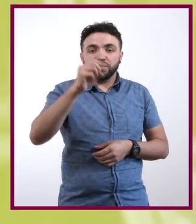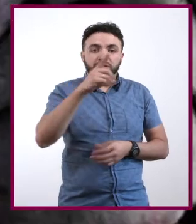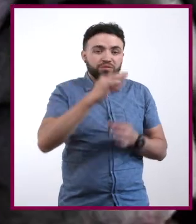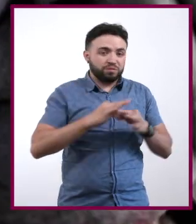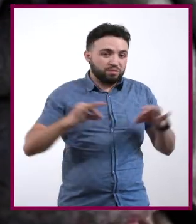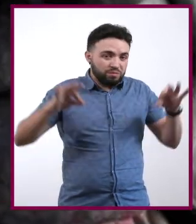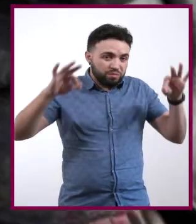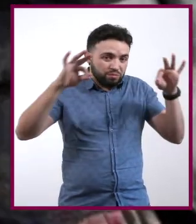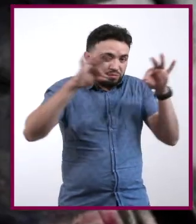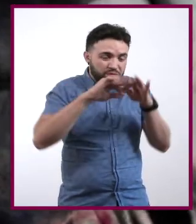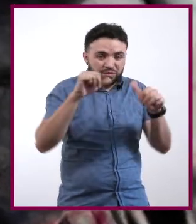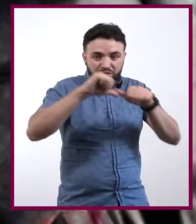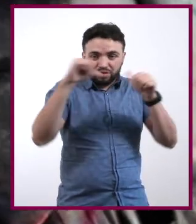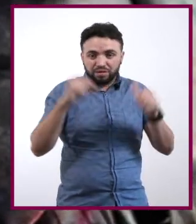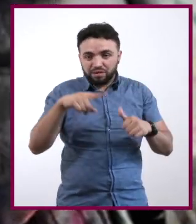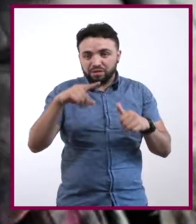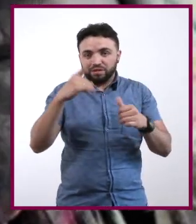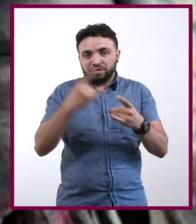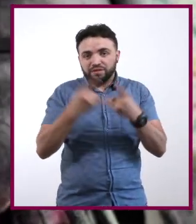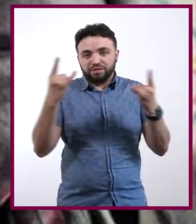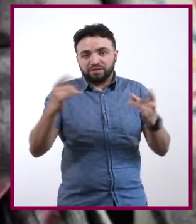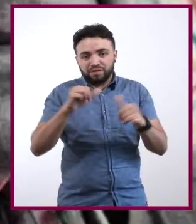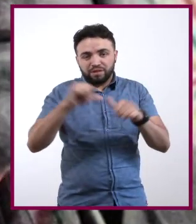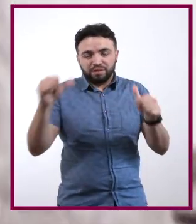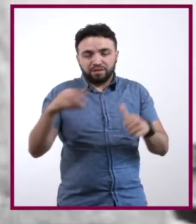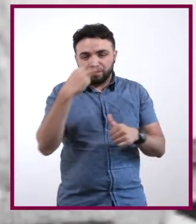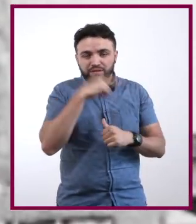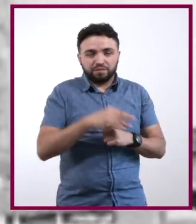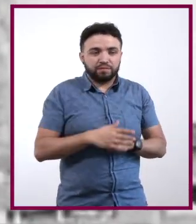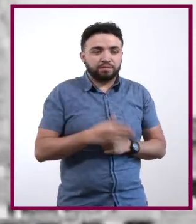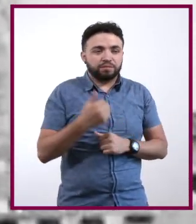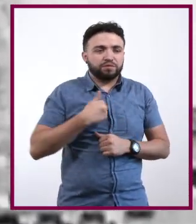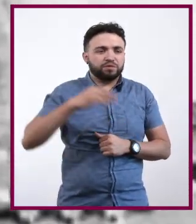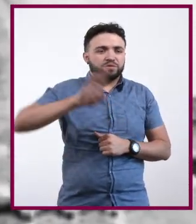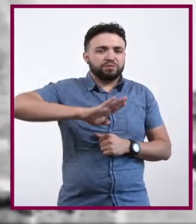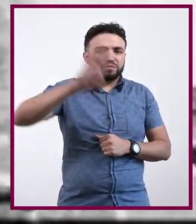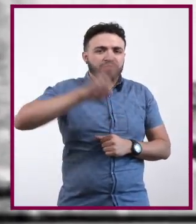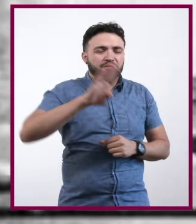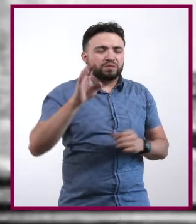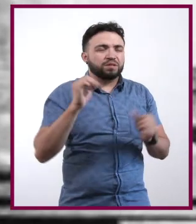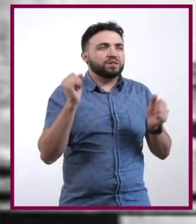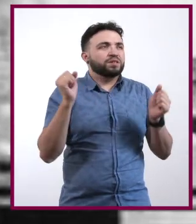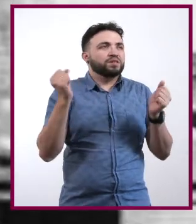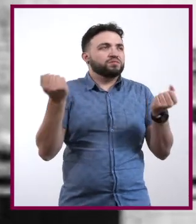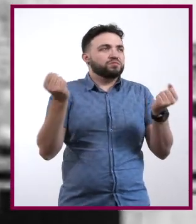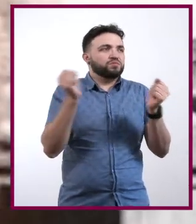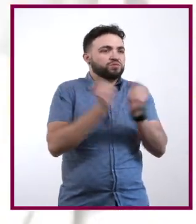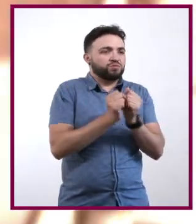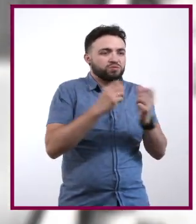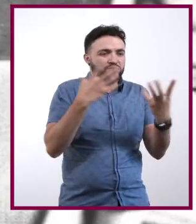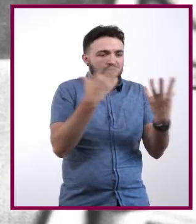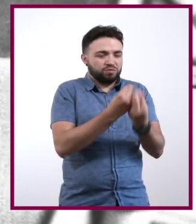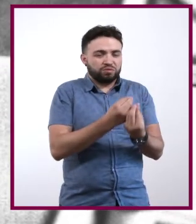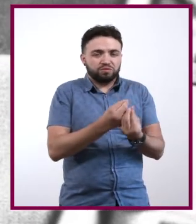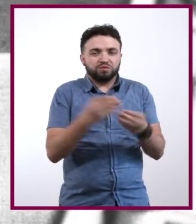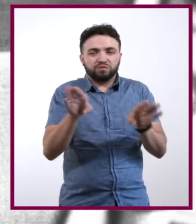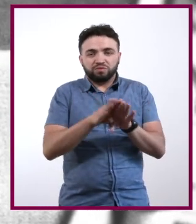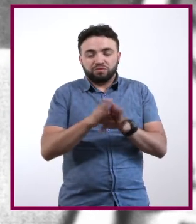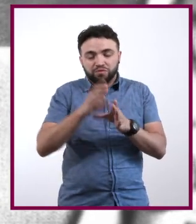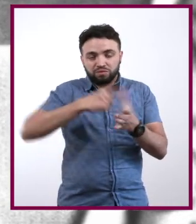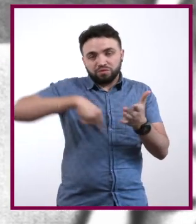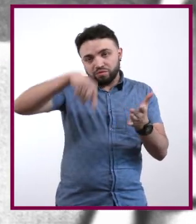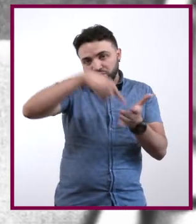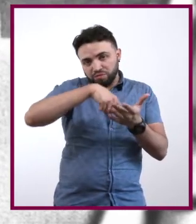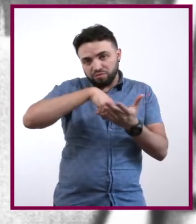de la historia del arte mexicano. Me parece que junto con los grandes